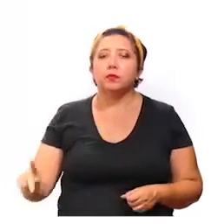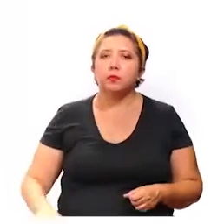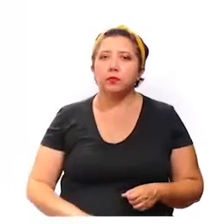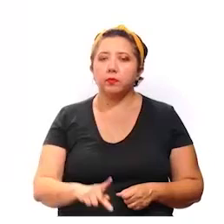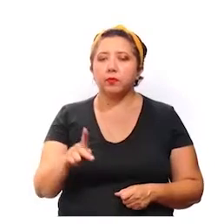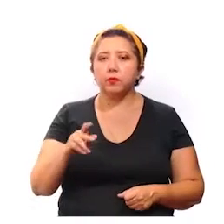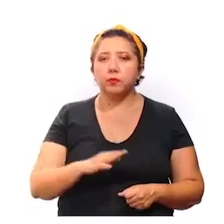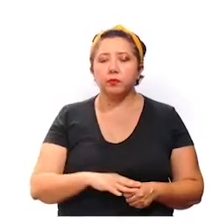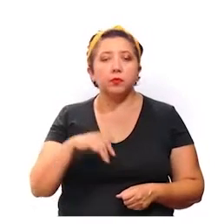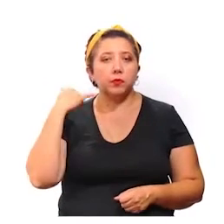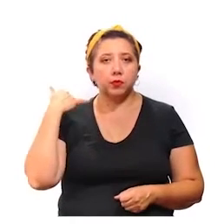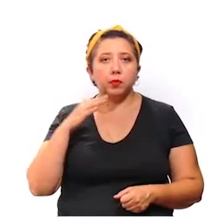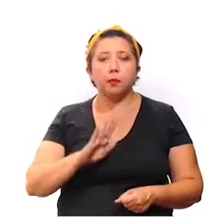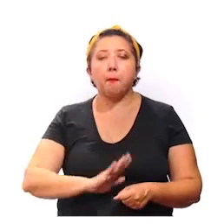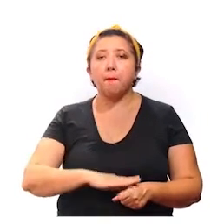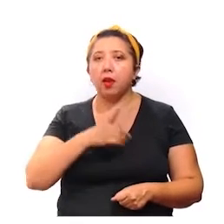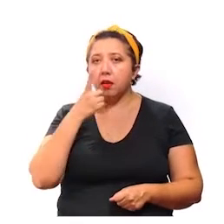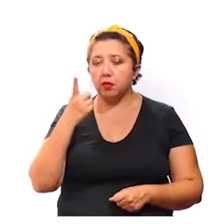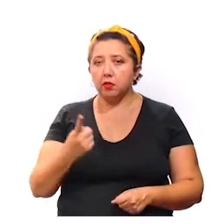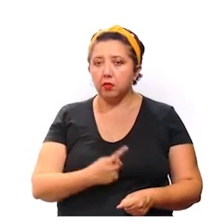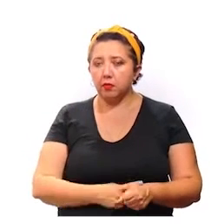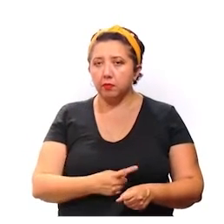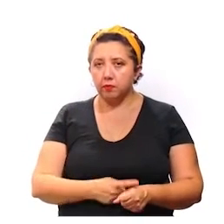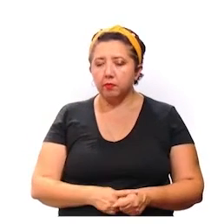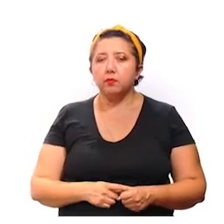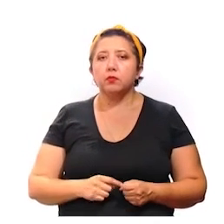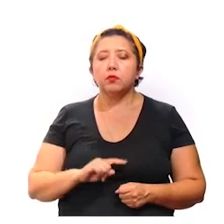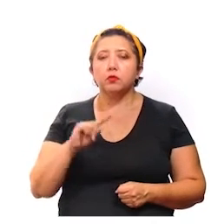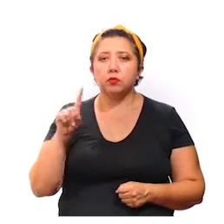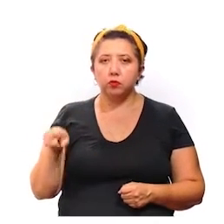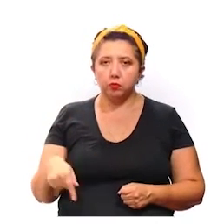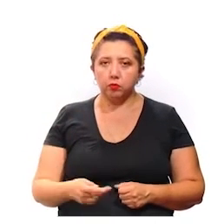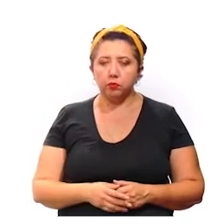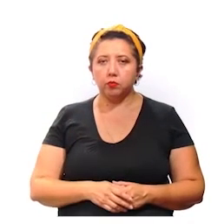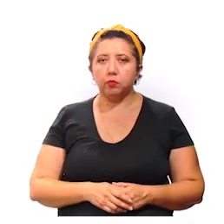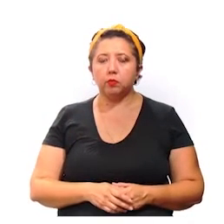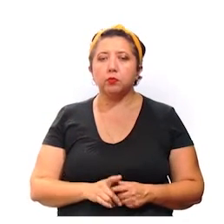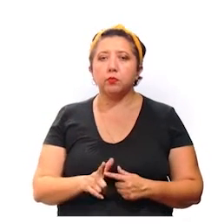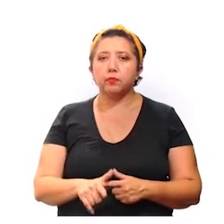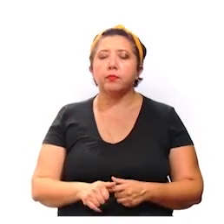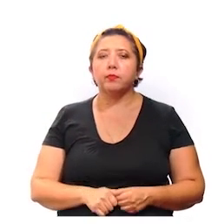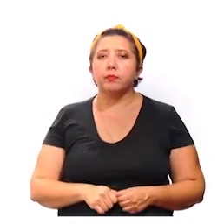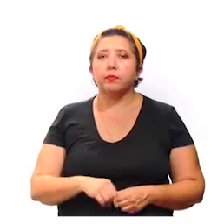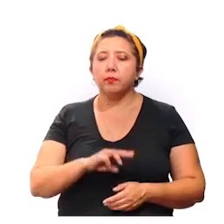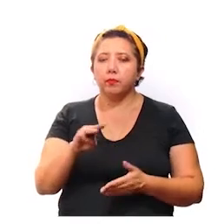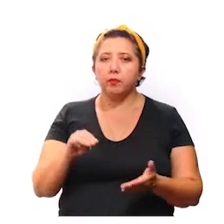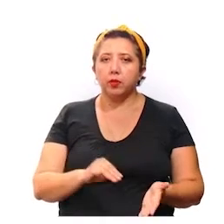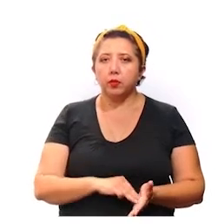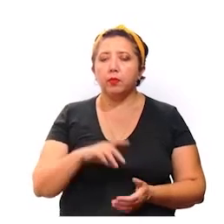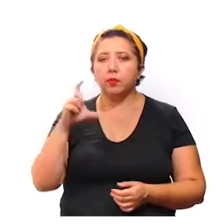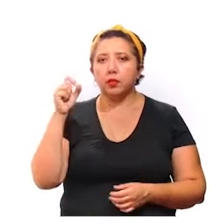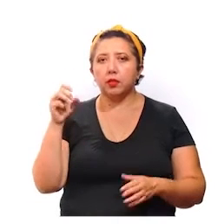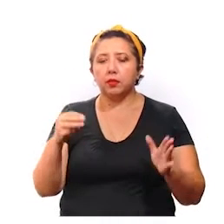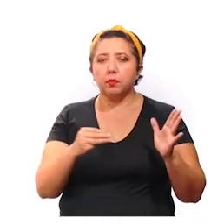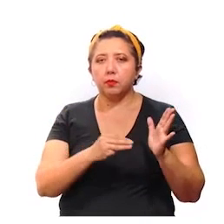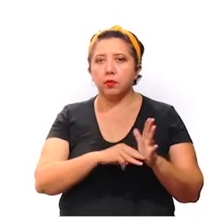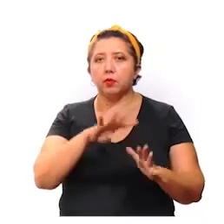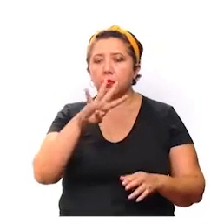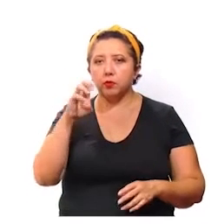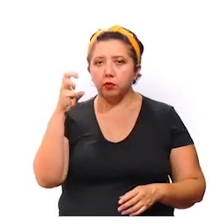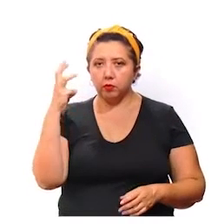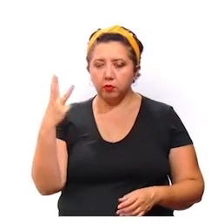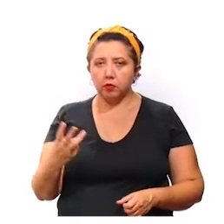municipios de Yucatán con mayor número de personas contagiadas son los siguientes: Mérida con